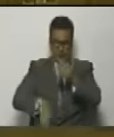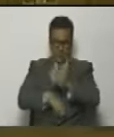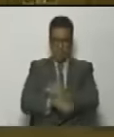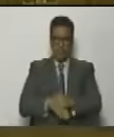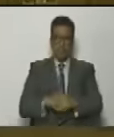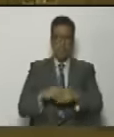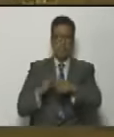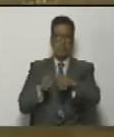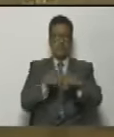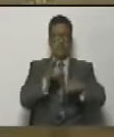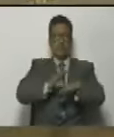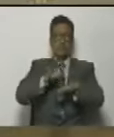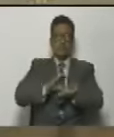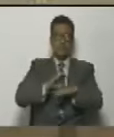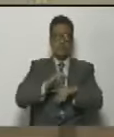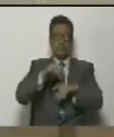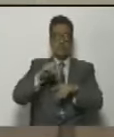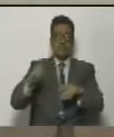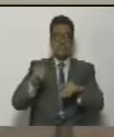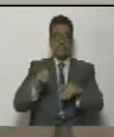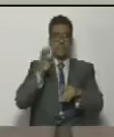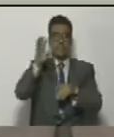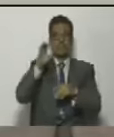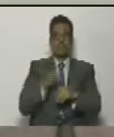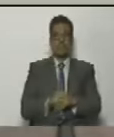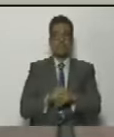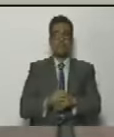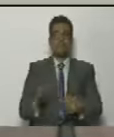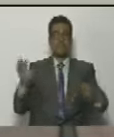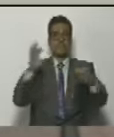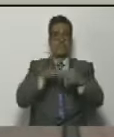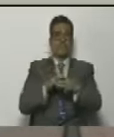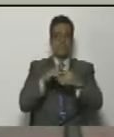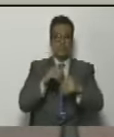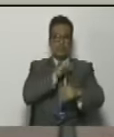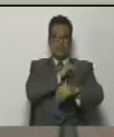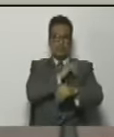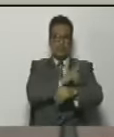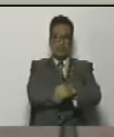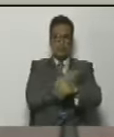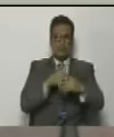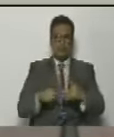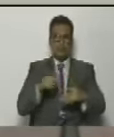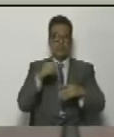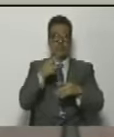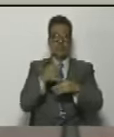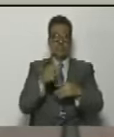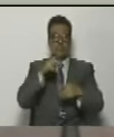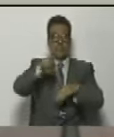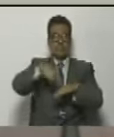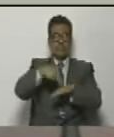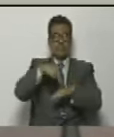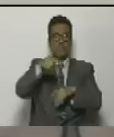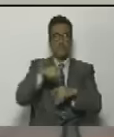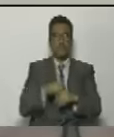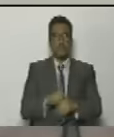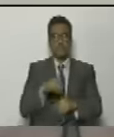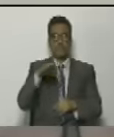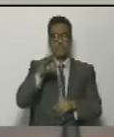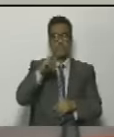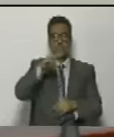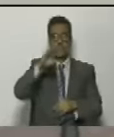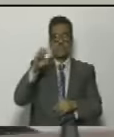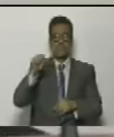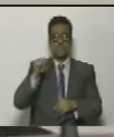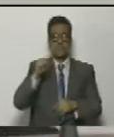a la zona del centro occidental del país para formar parte de la Fuerza Armada de Liberación Nacional, FAL,